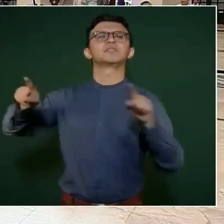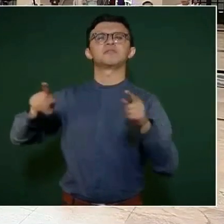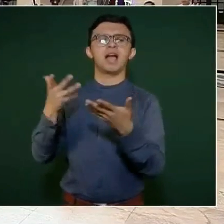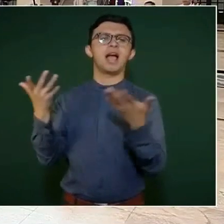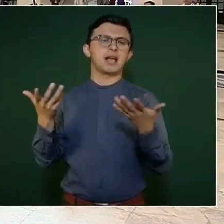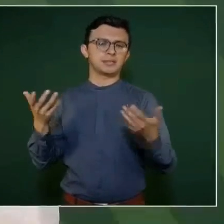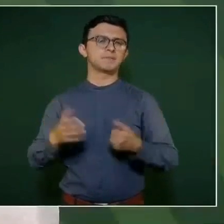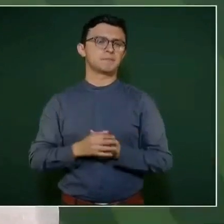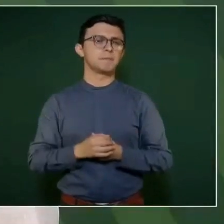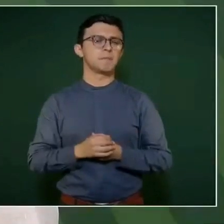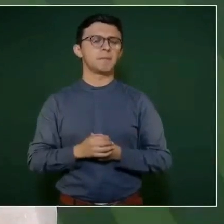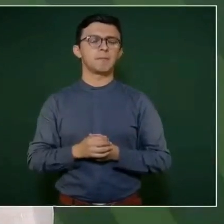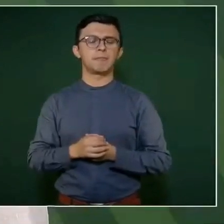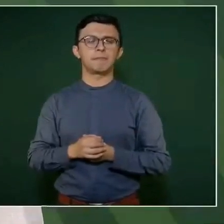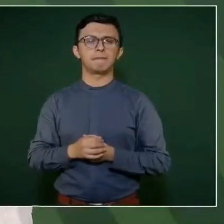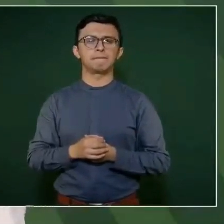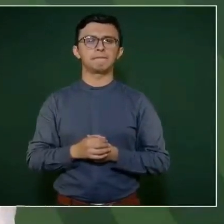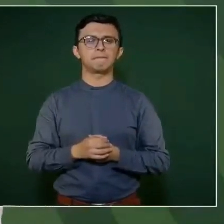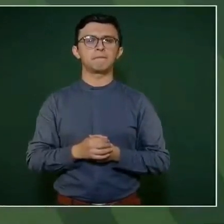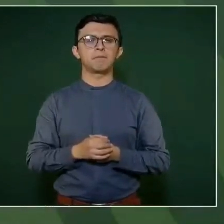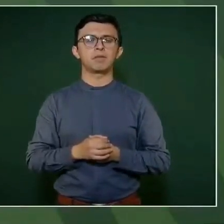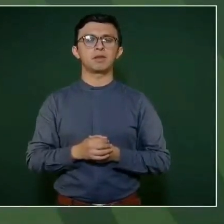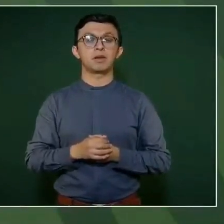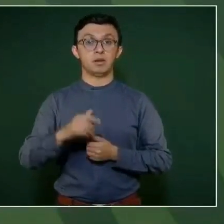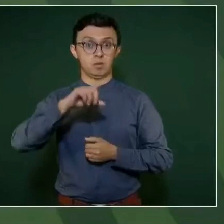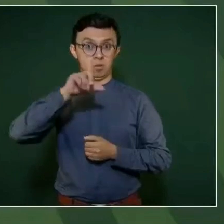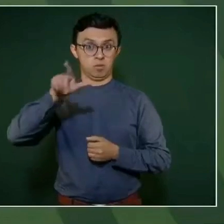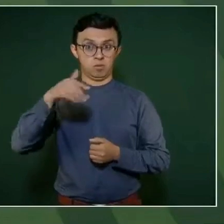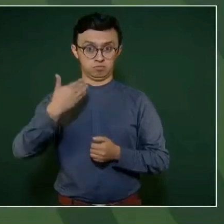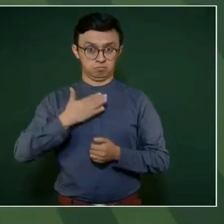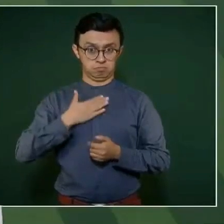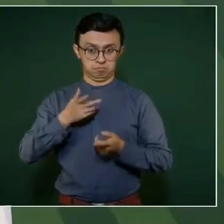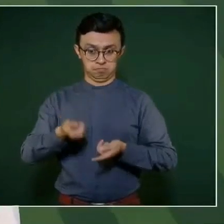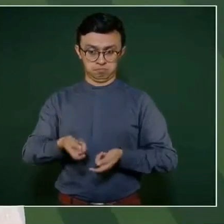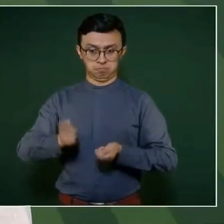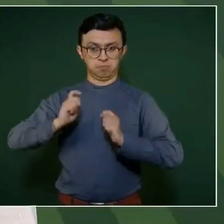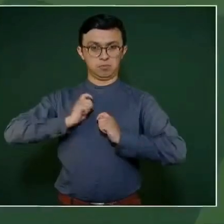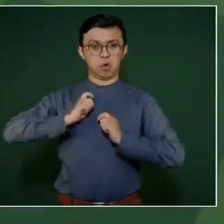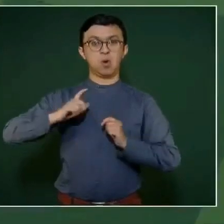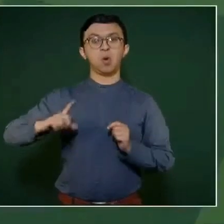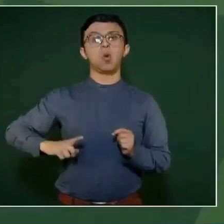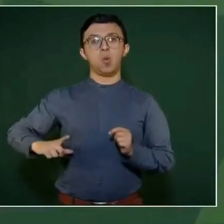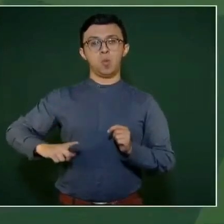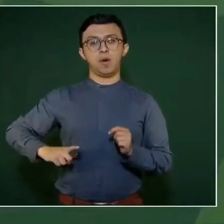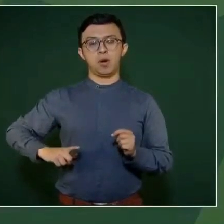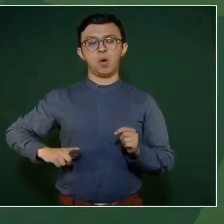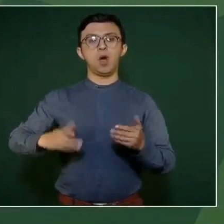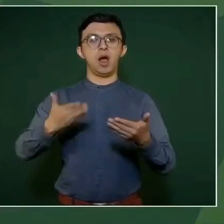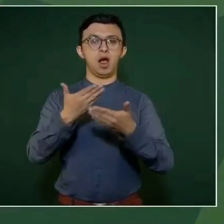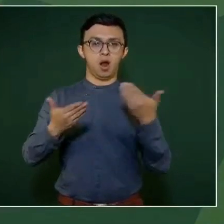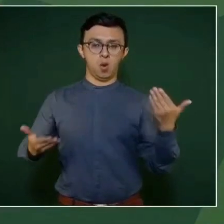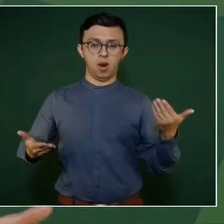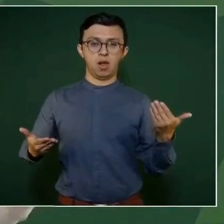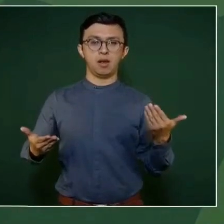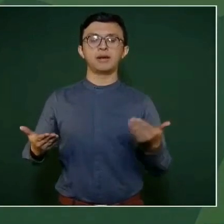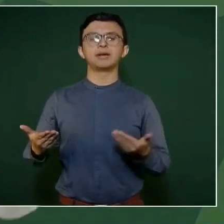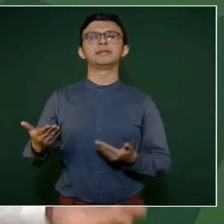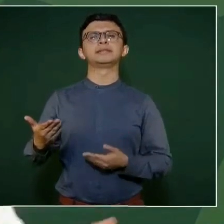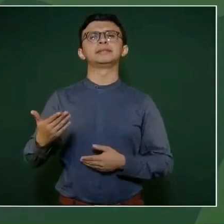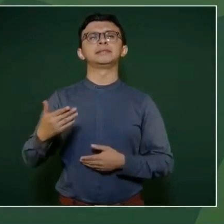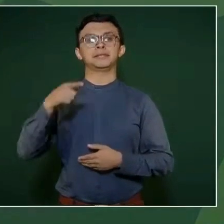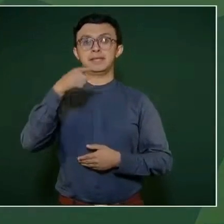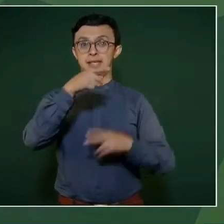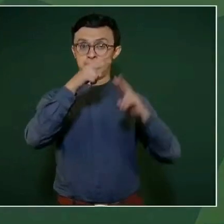Cuando nosotros llegamos al gobierno y nos toca atender